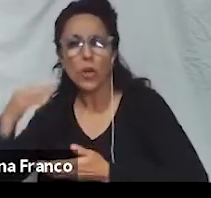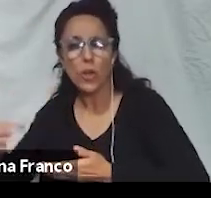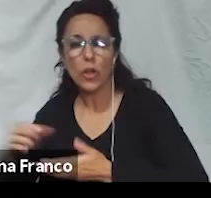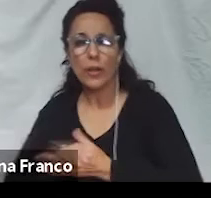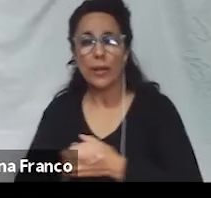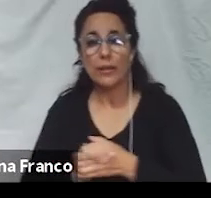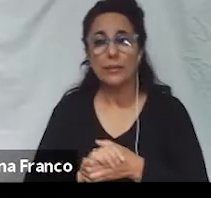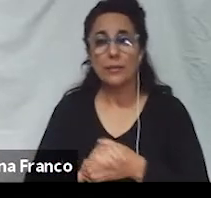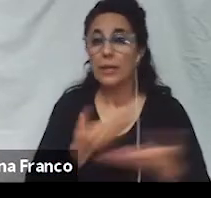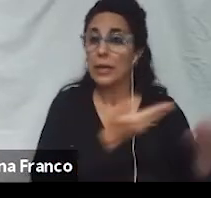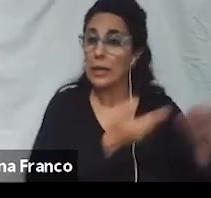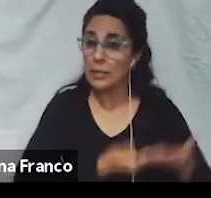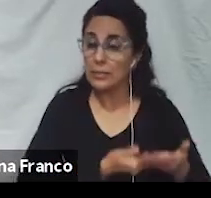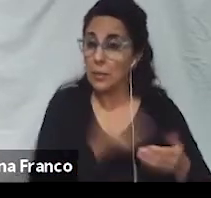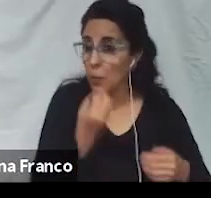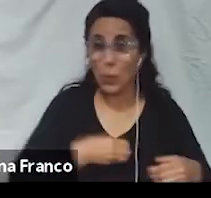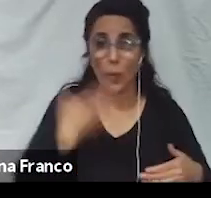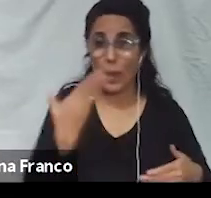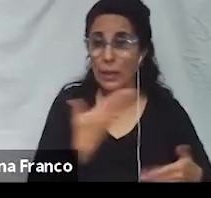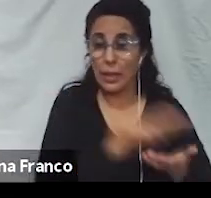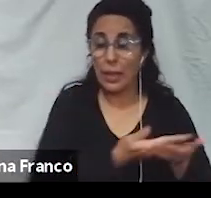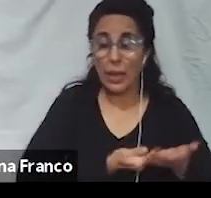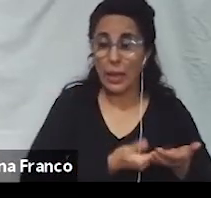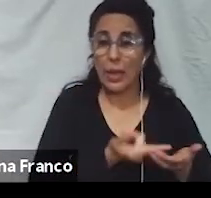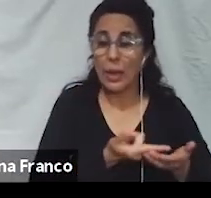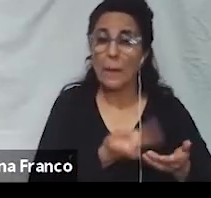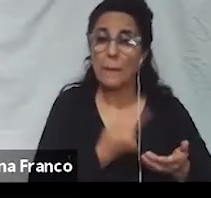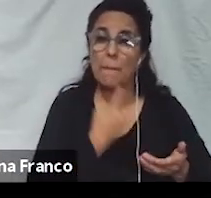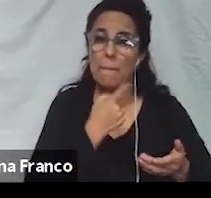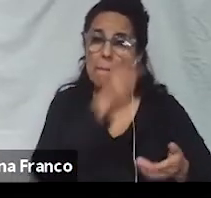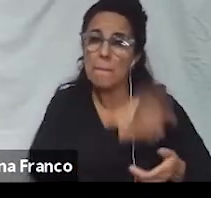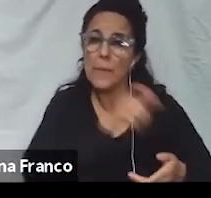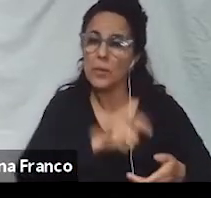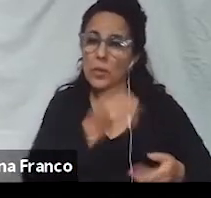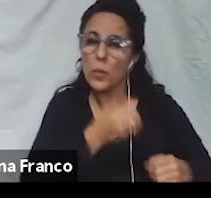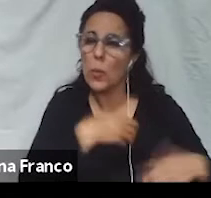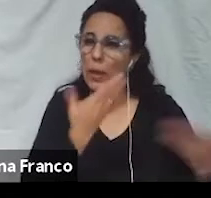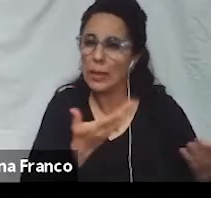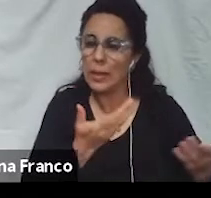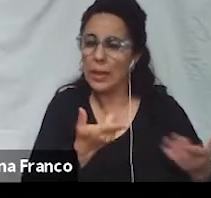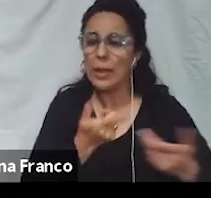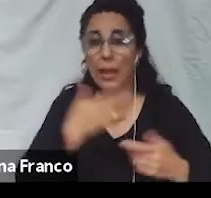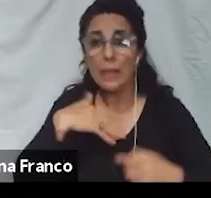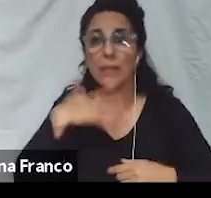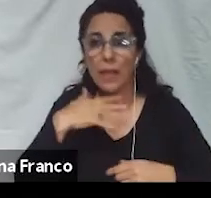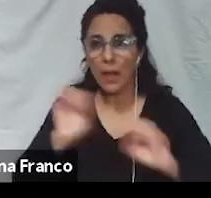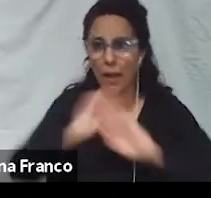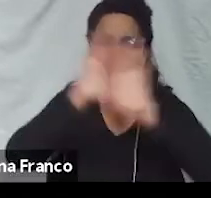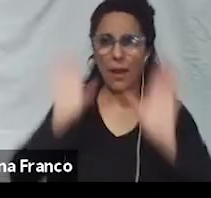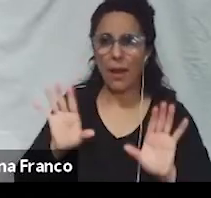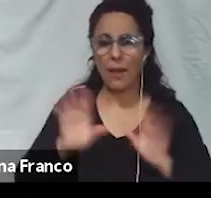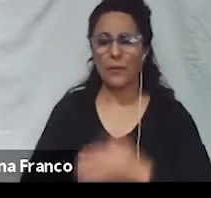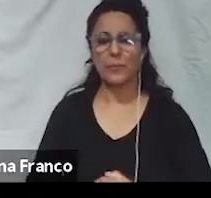cualquier persona y esa persona lo tiene que entender perfectamente y que no haya lugar a otra interpretación más que